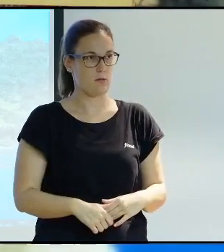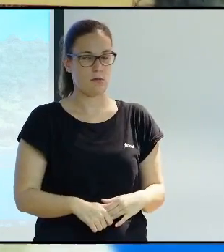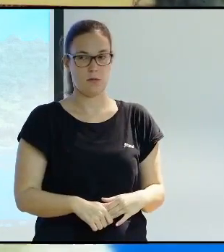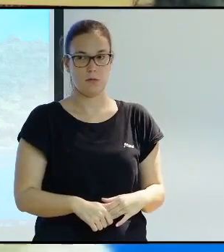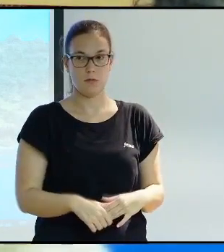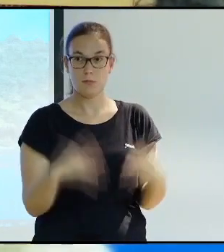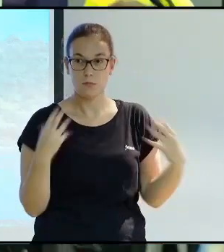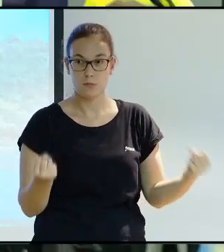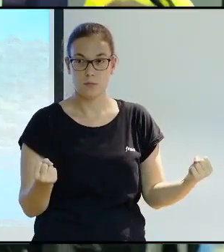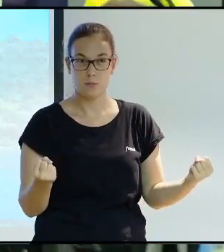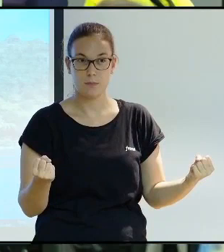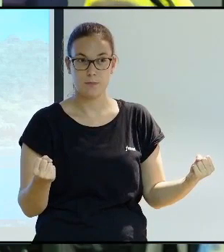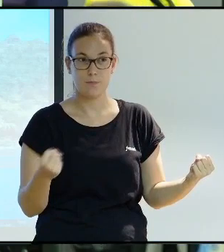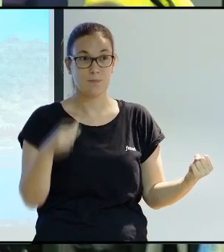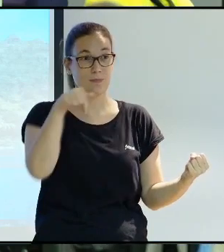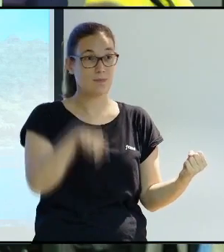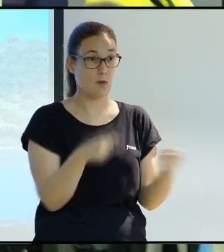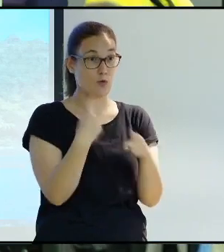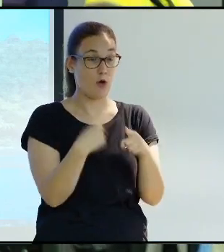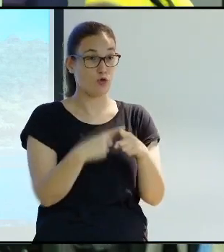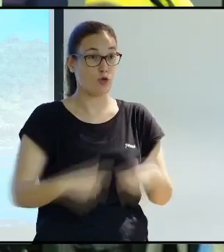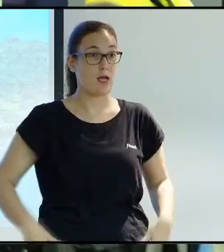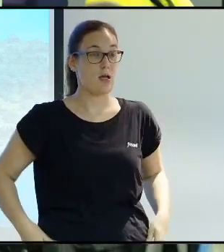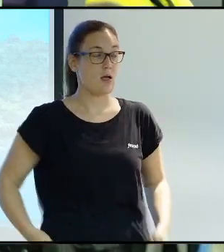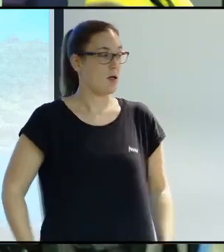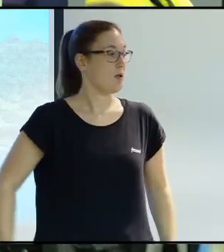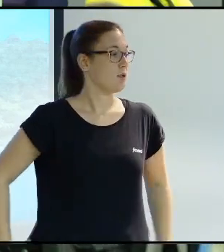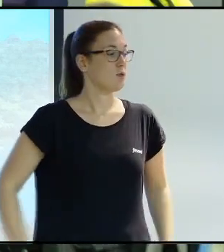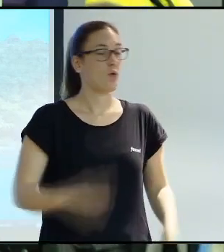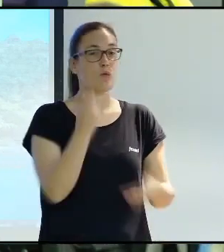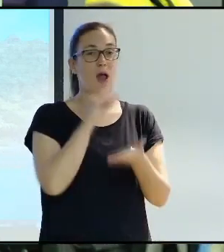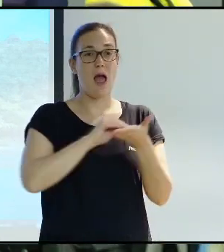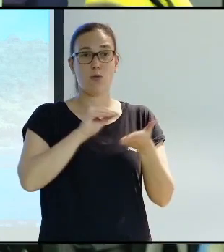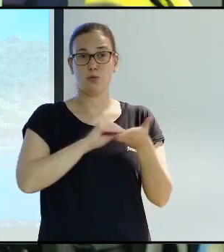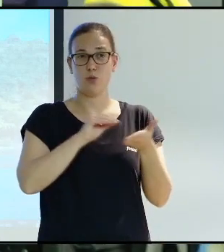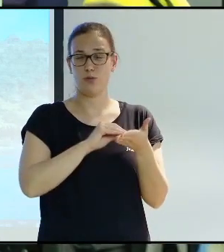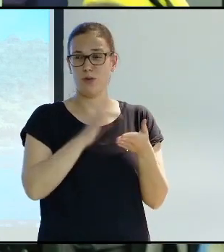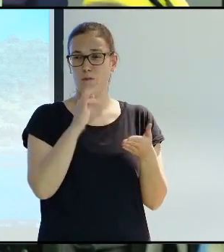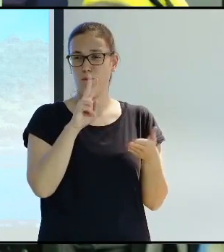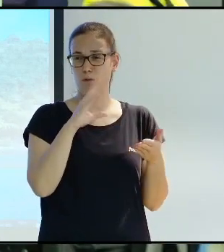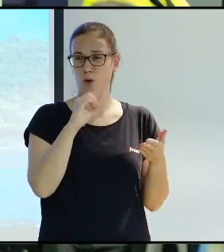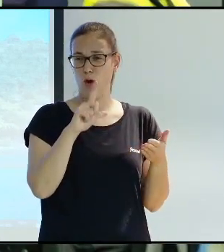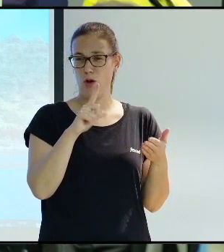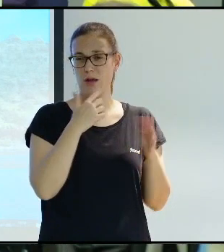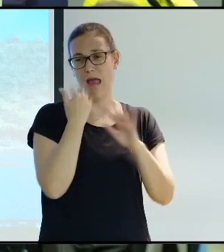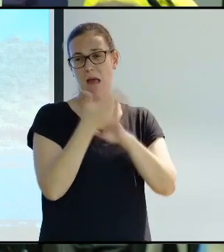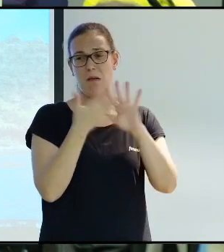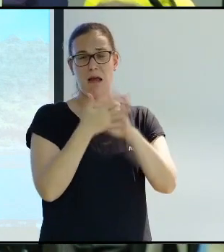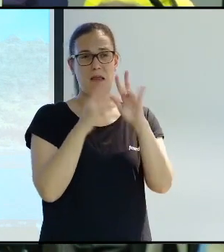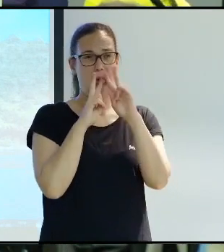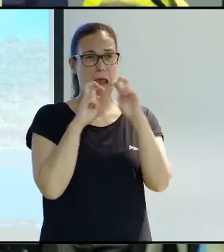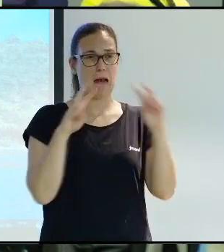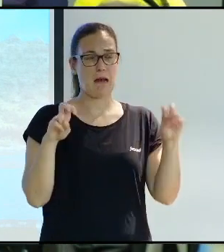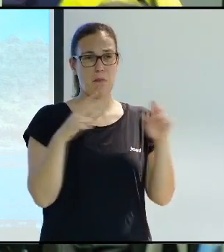sé si me explico. Esto es una cosa que viene de un autor que es Foucault, que habla de la anatomopolítica y de cómo los